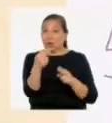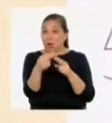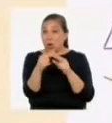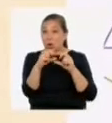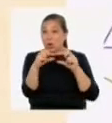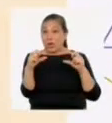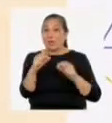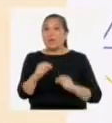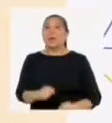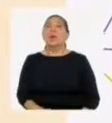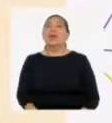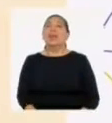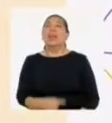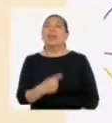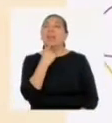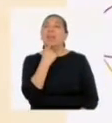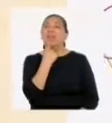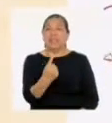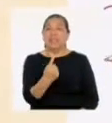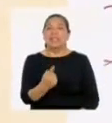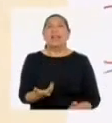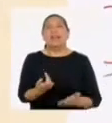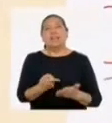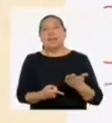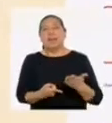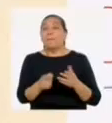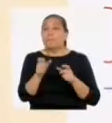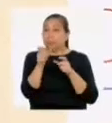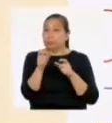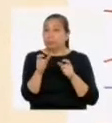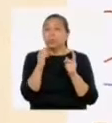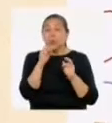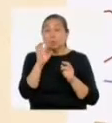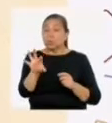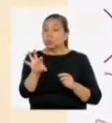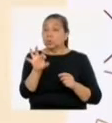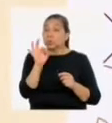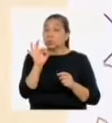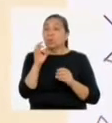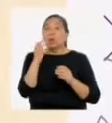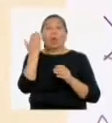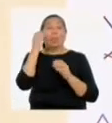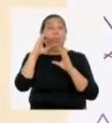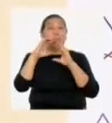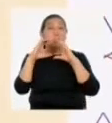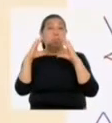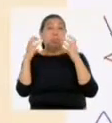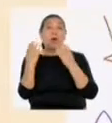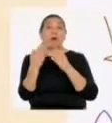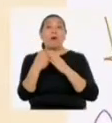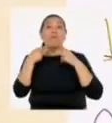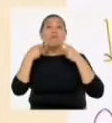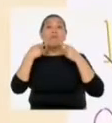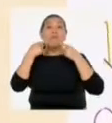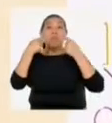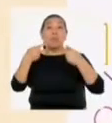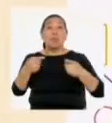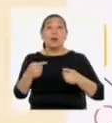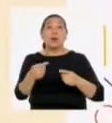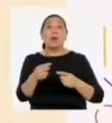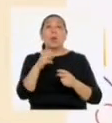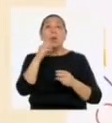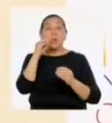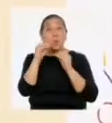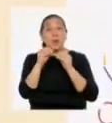y Santiago Uceda señalan lo siguiente. Se ha encontrado una cerámica, la famosa curandera